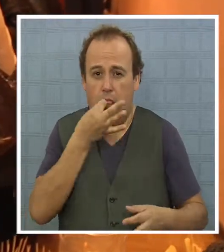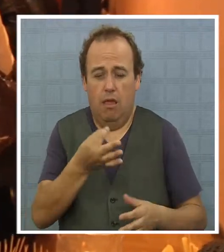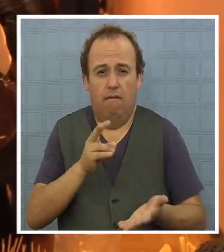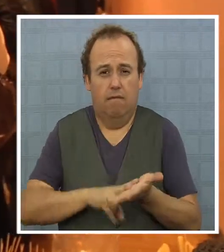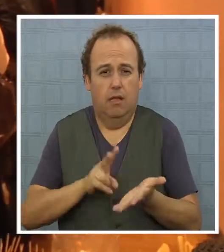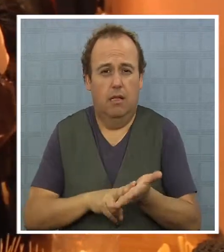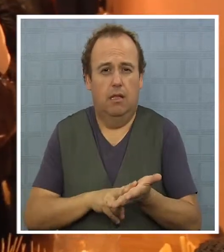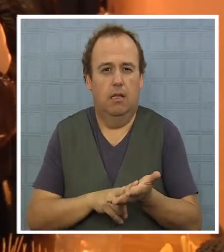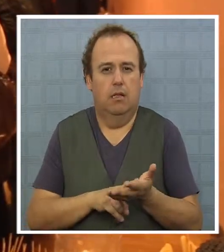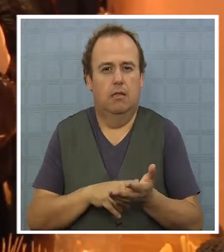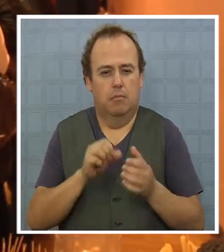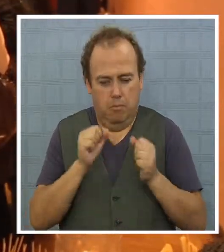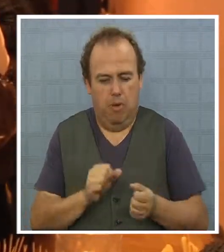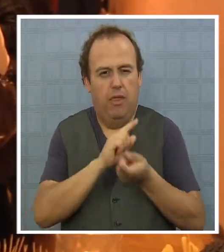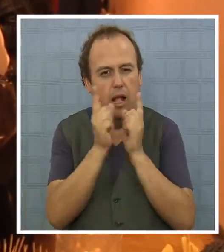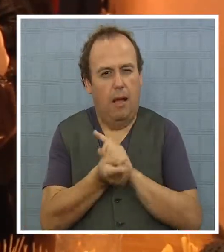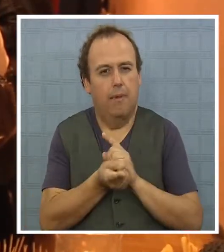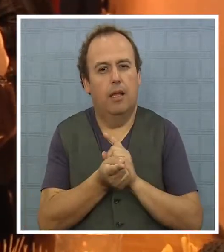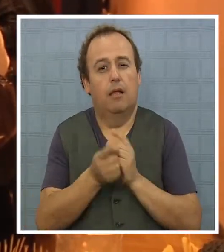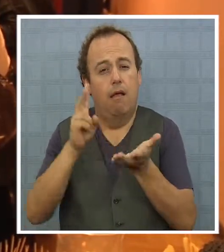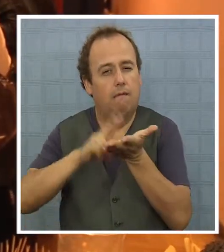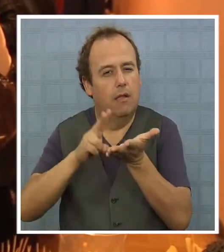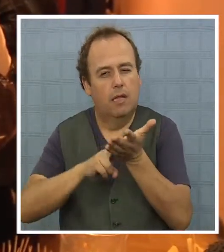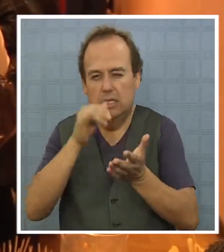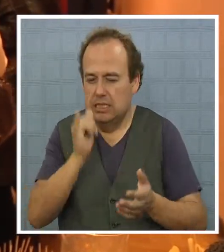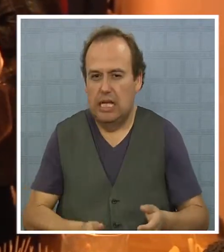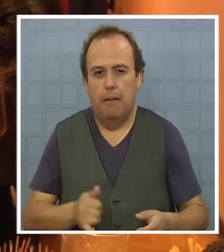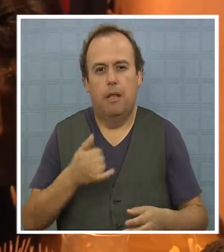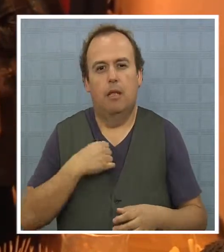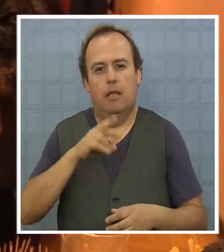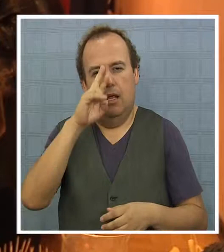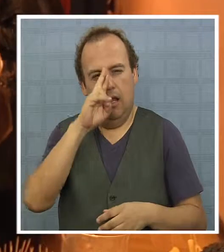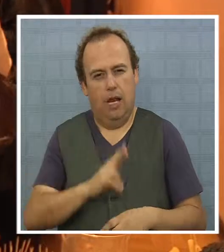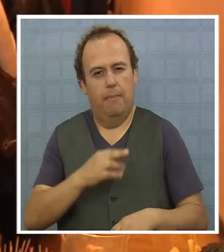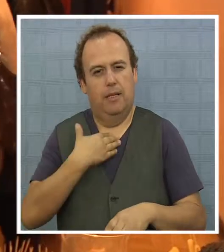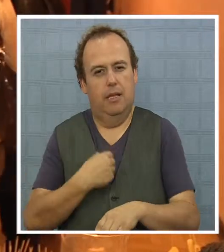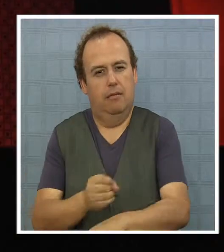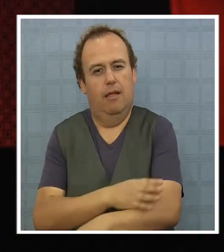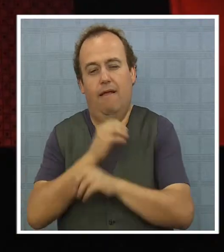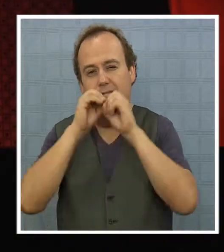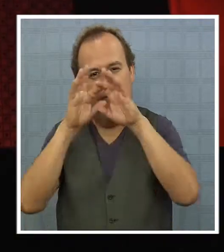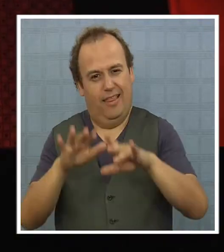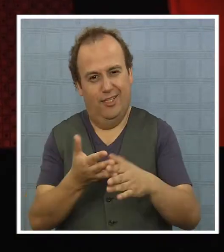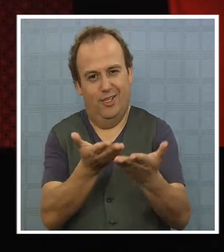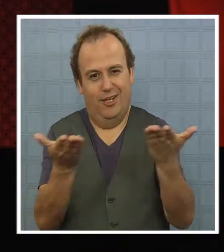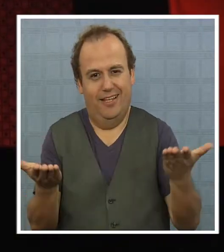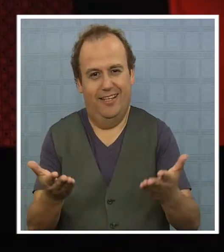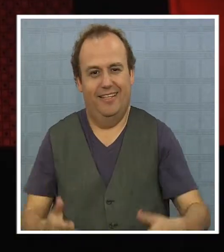somos los únicos que vamos a cambiar esto. Chiquillos, la verdad siempre por delante, respeten sus pasiones, bendiciones.